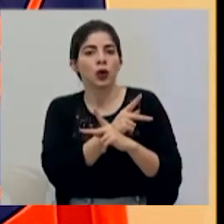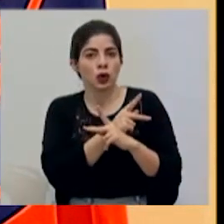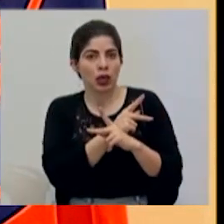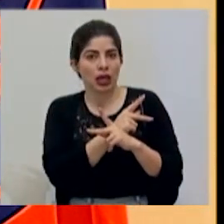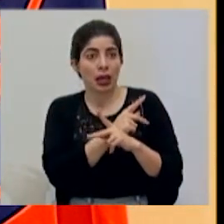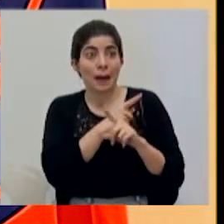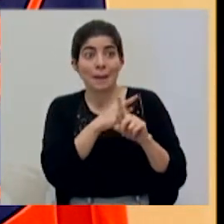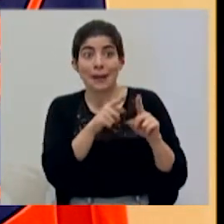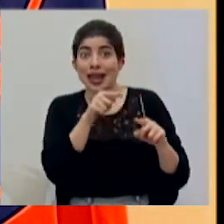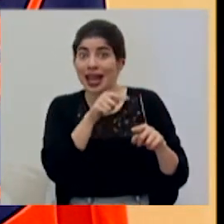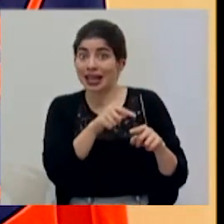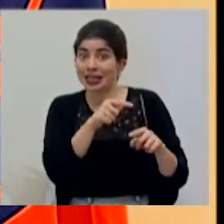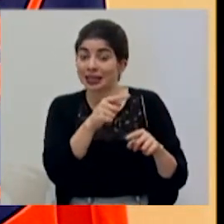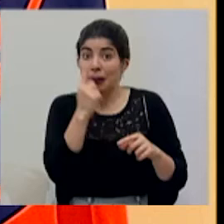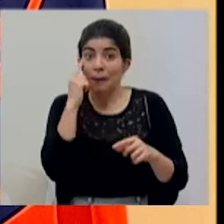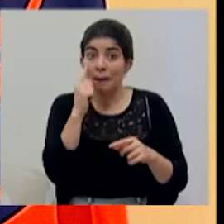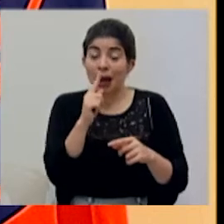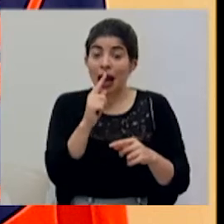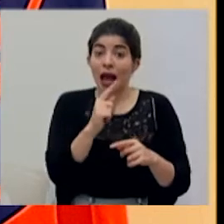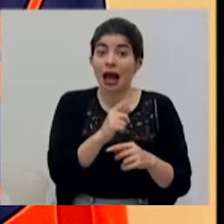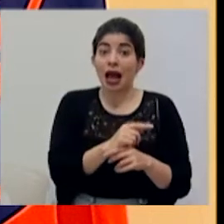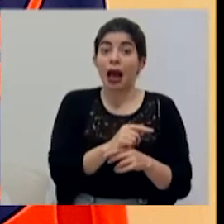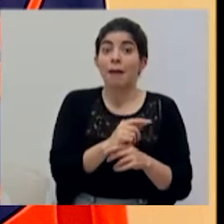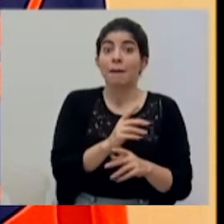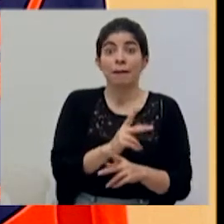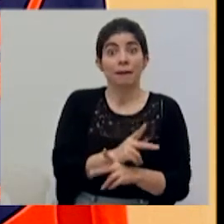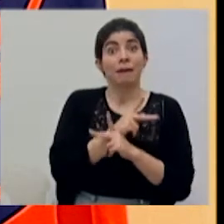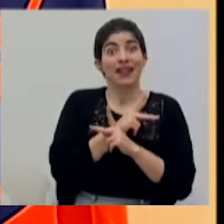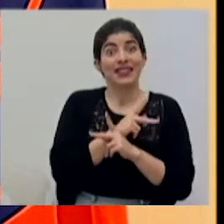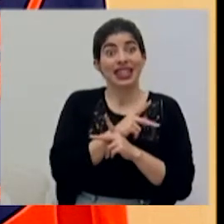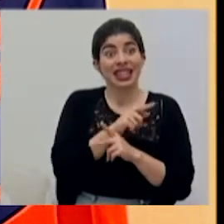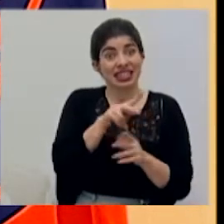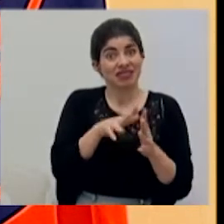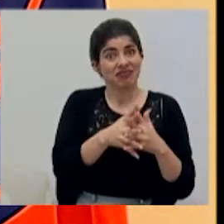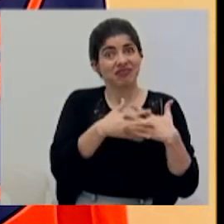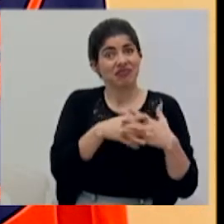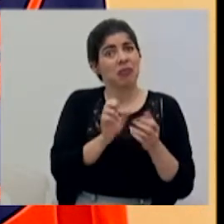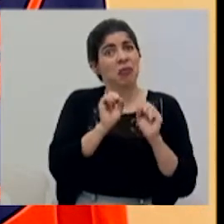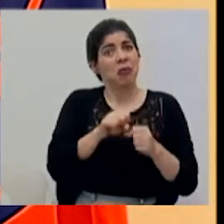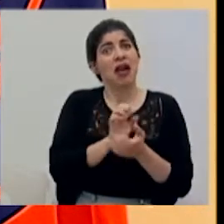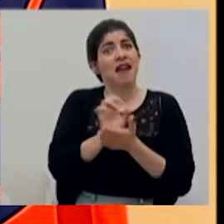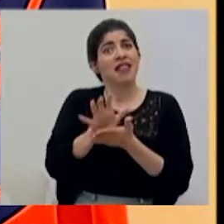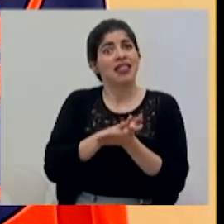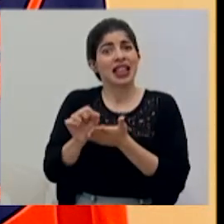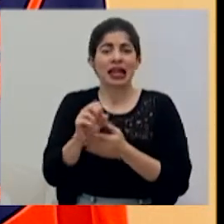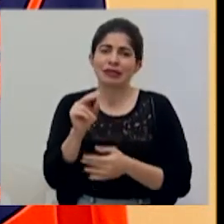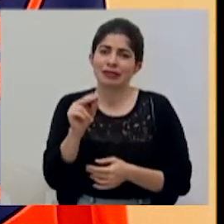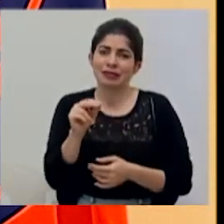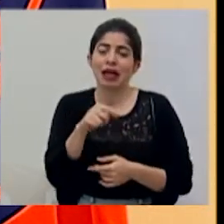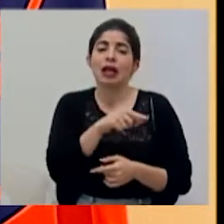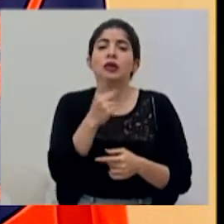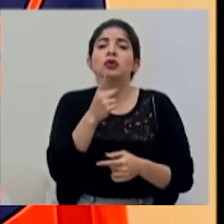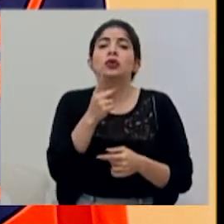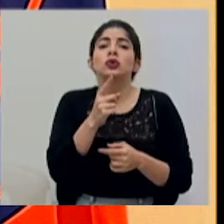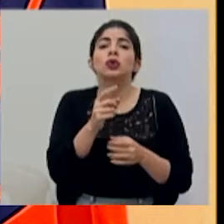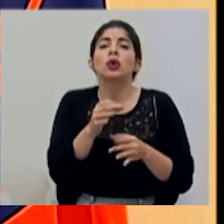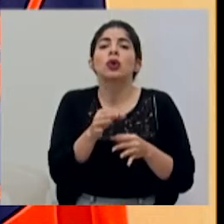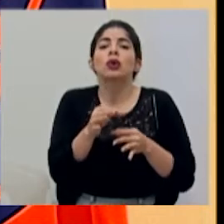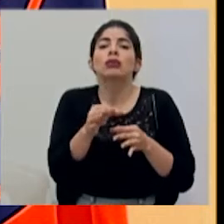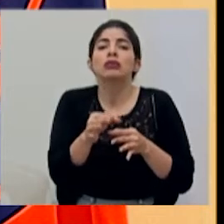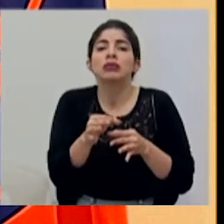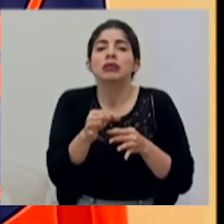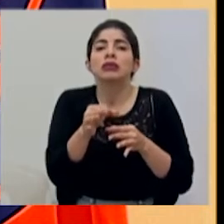no son obras de prevención, es decir, la obra como tal no va a evitar una situación de desastre, puede retardar los efectos